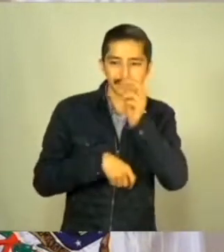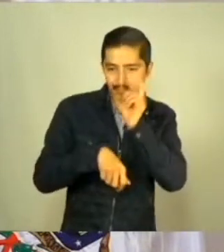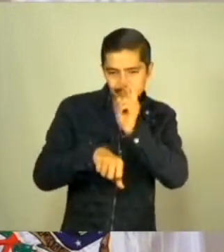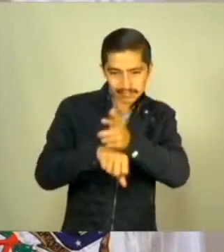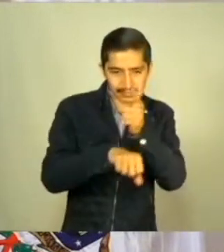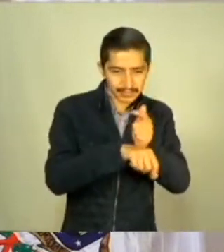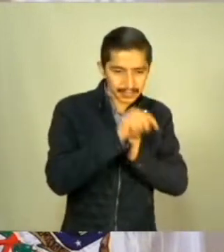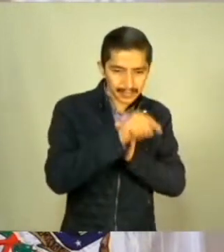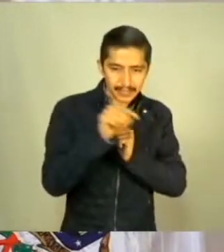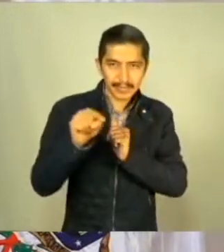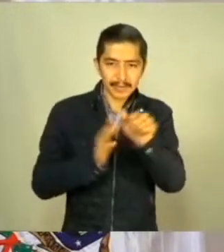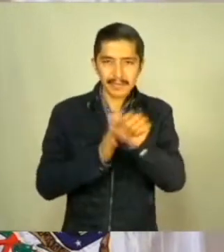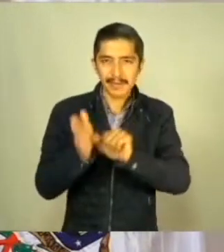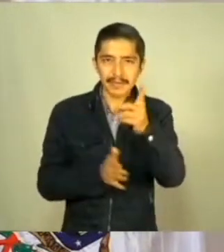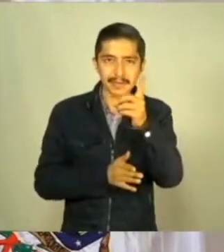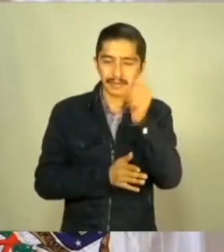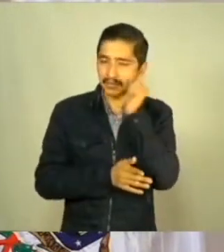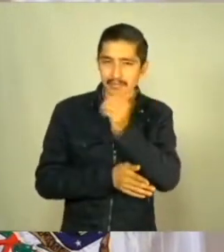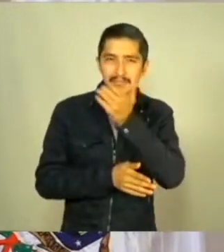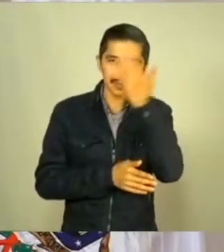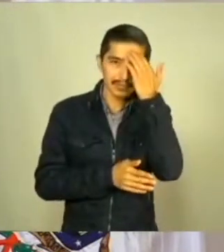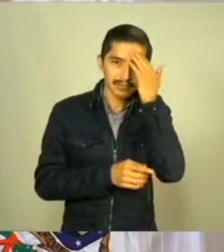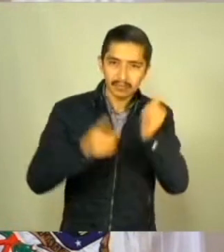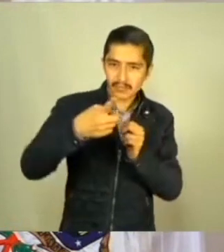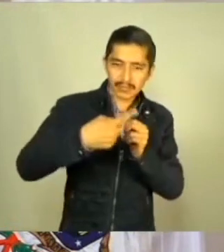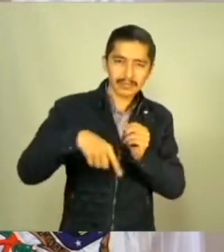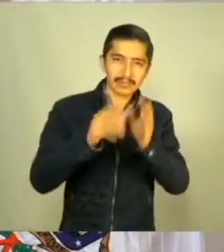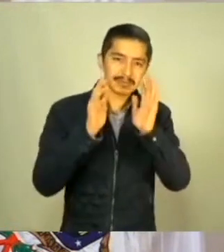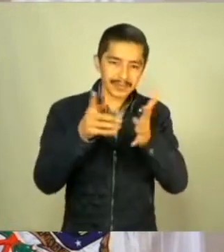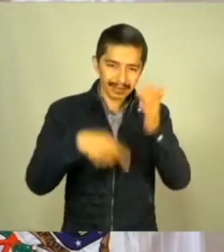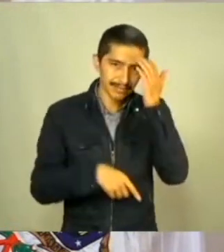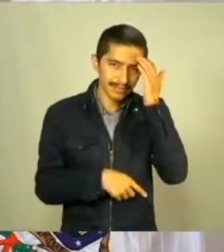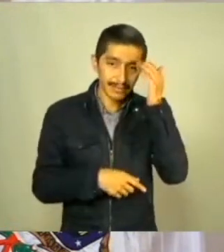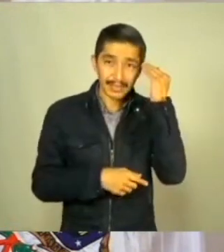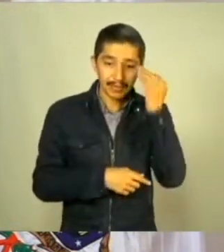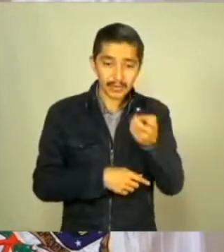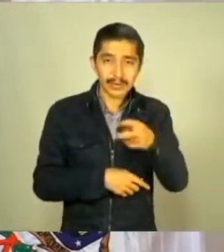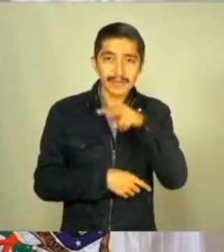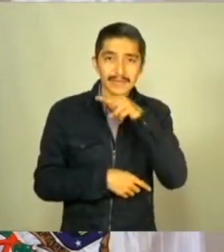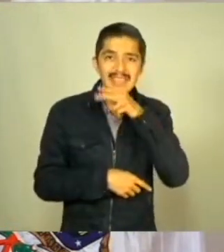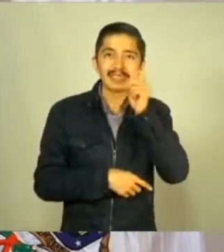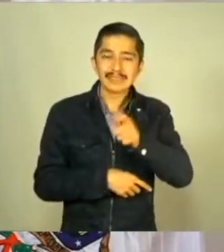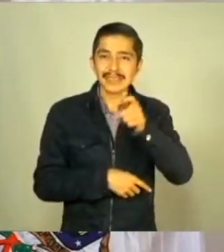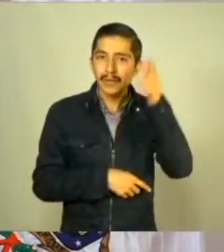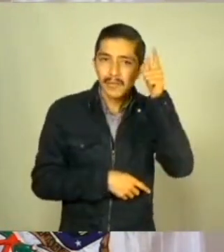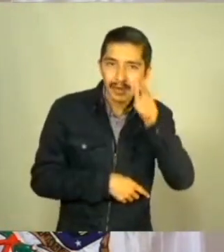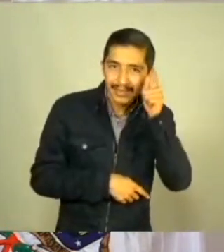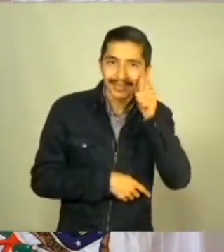en el mes de diciembre todos conocemos esta temporada como guadalupe raíz porque